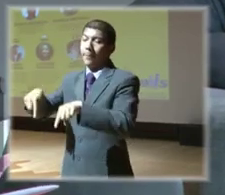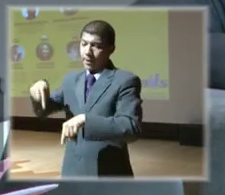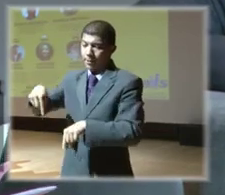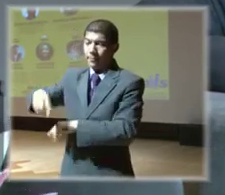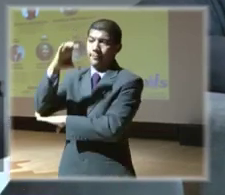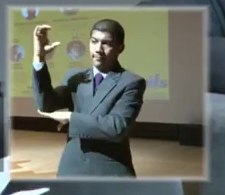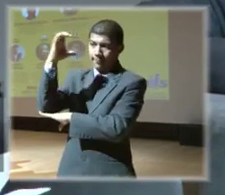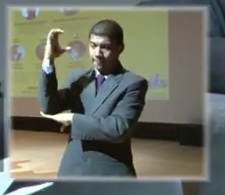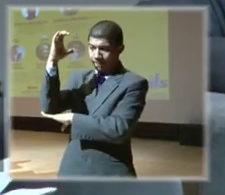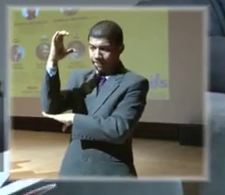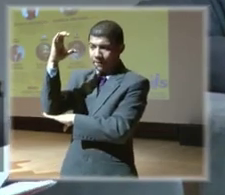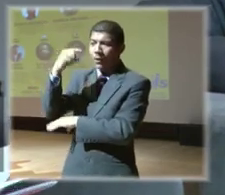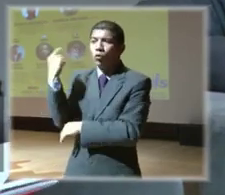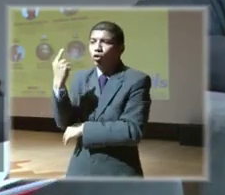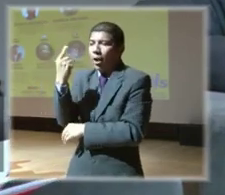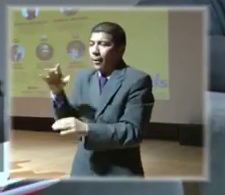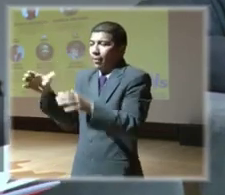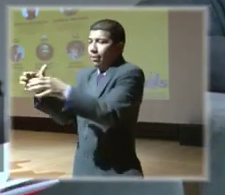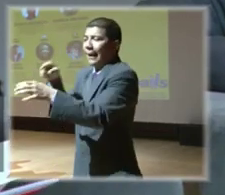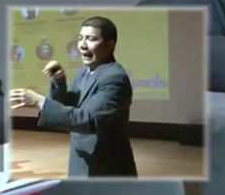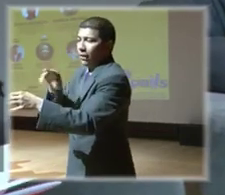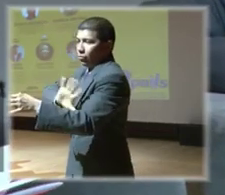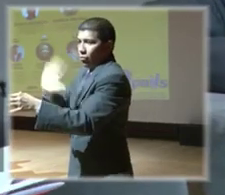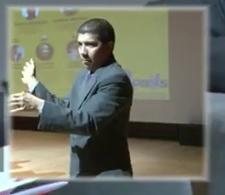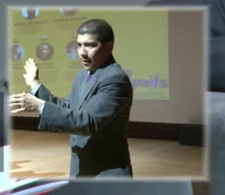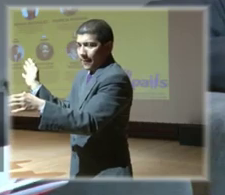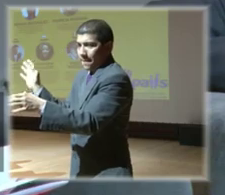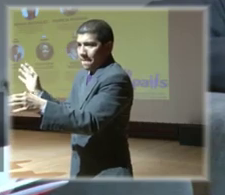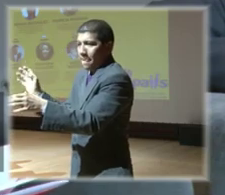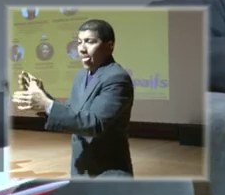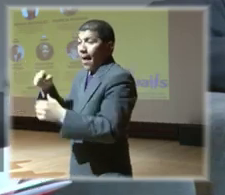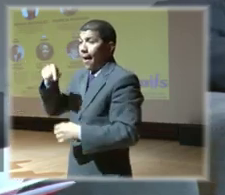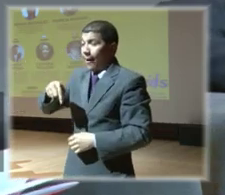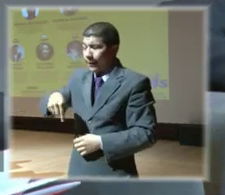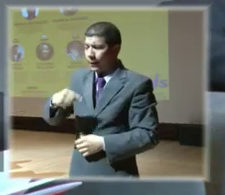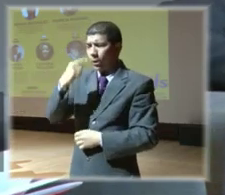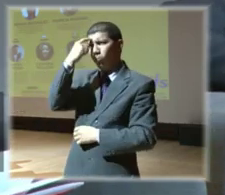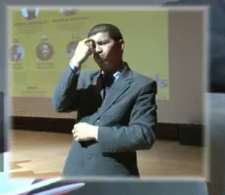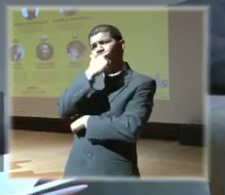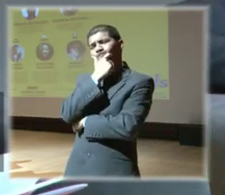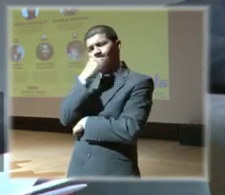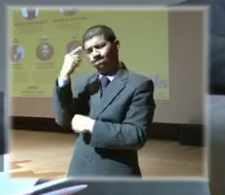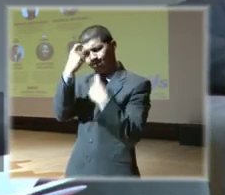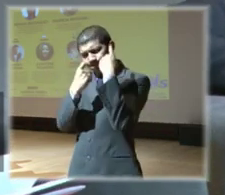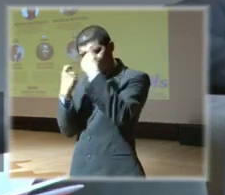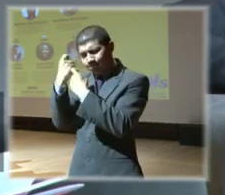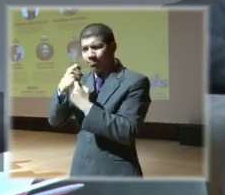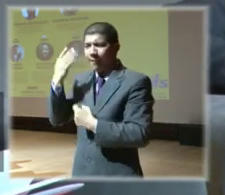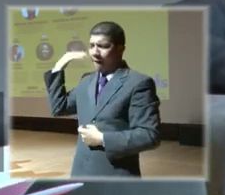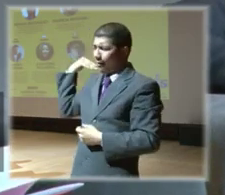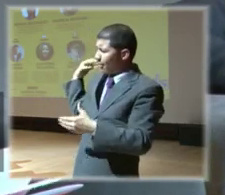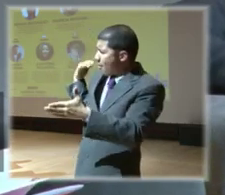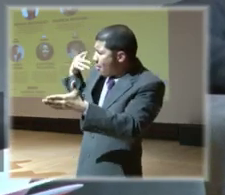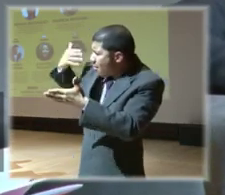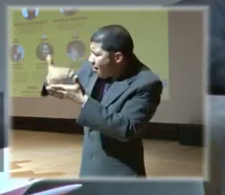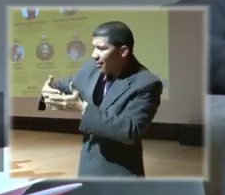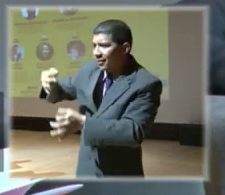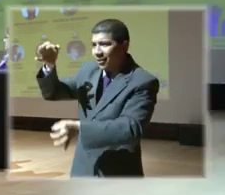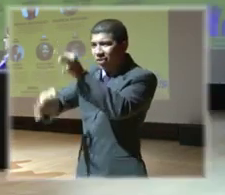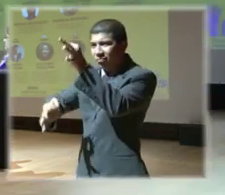La Convención de Naciones Unidas sobre los Derechos de las Personas con Discapacidad nos obliga a cuestionar y replantear esas tradiciones jurídicas.